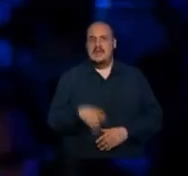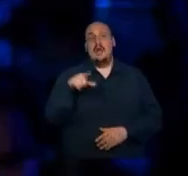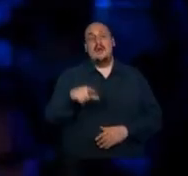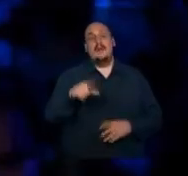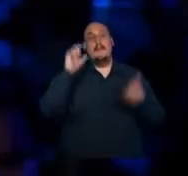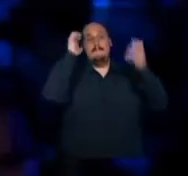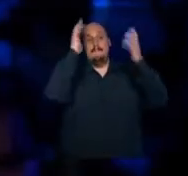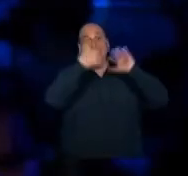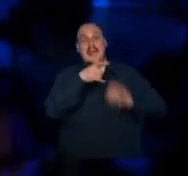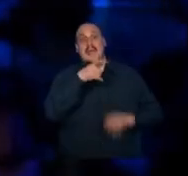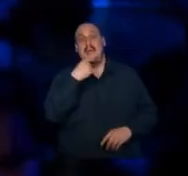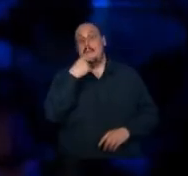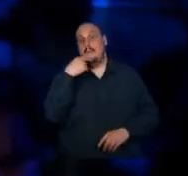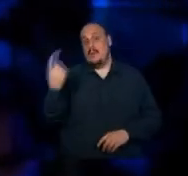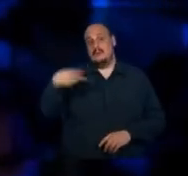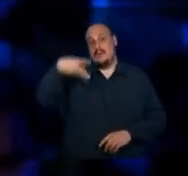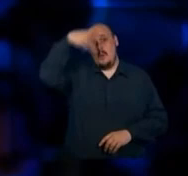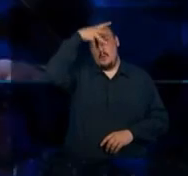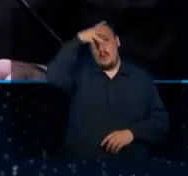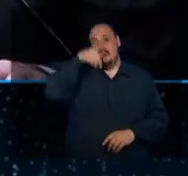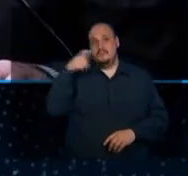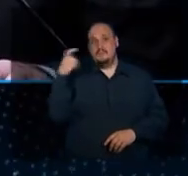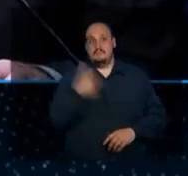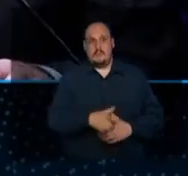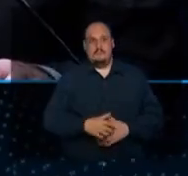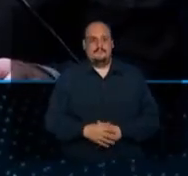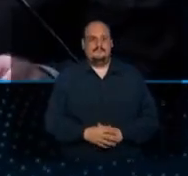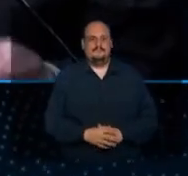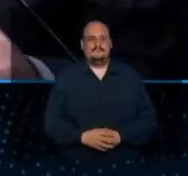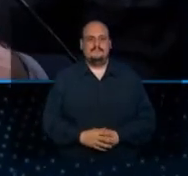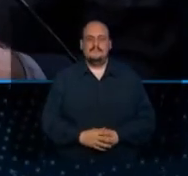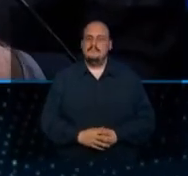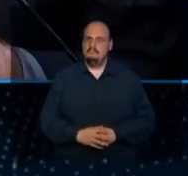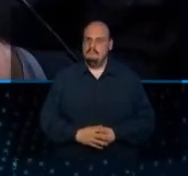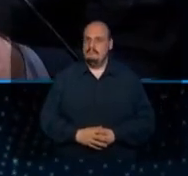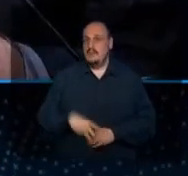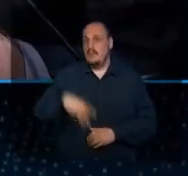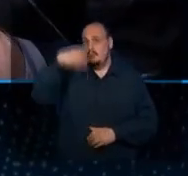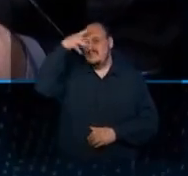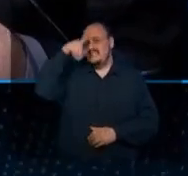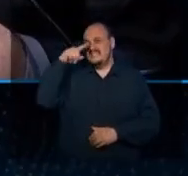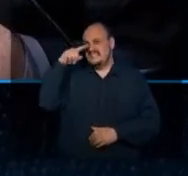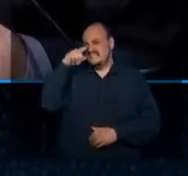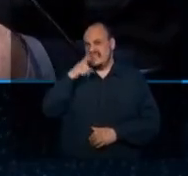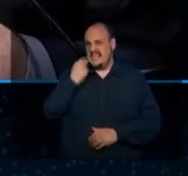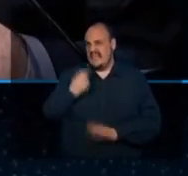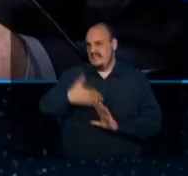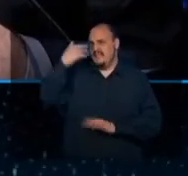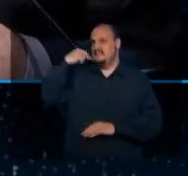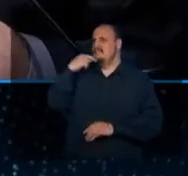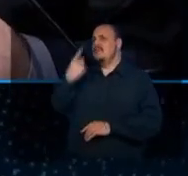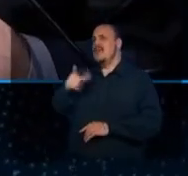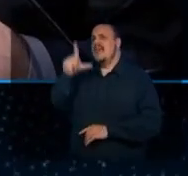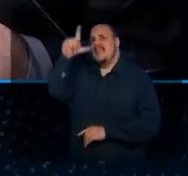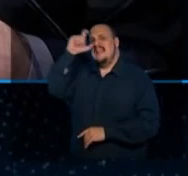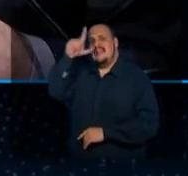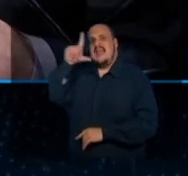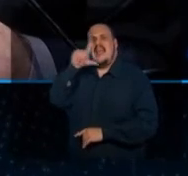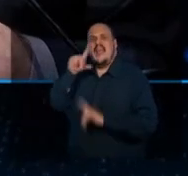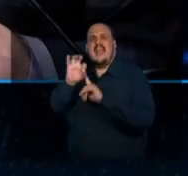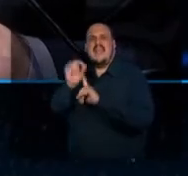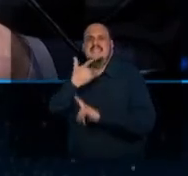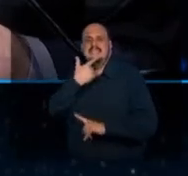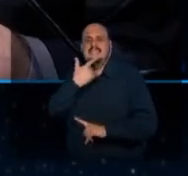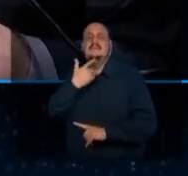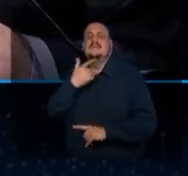Javier Miley y responde Patricia bu hace s días le pregunté por las y contestó